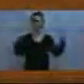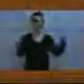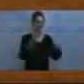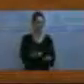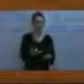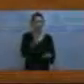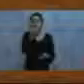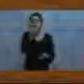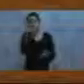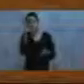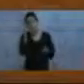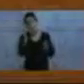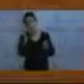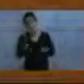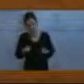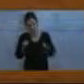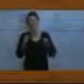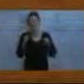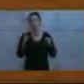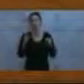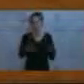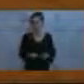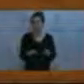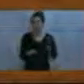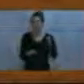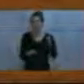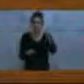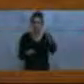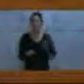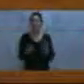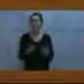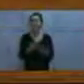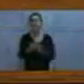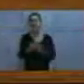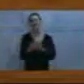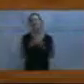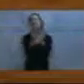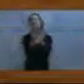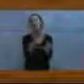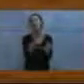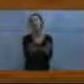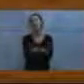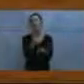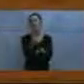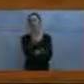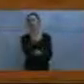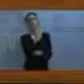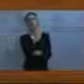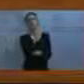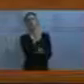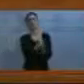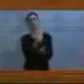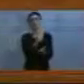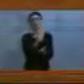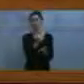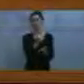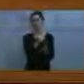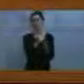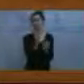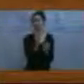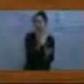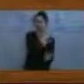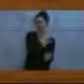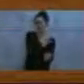muy bien que sea un debate recurrente, siempre hablamos de la congelación de las matrículas